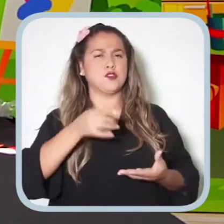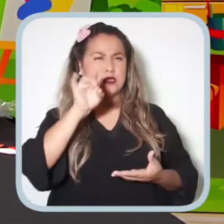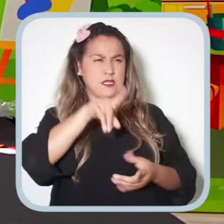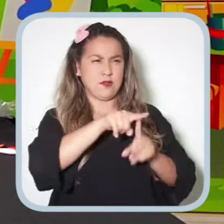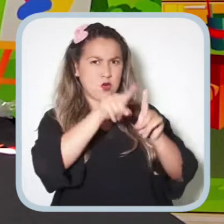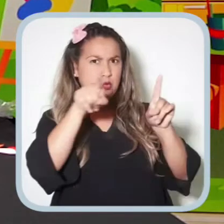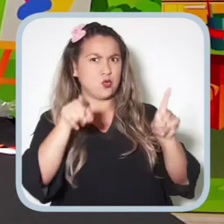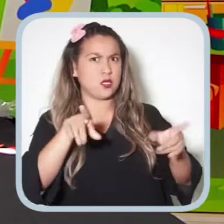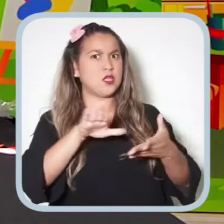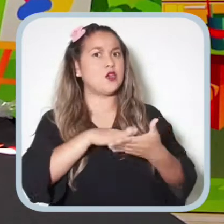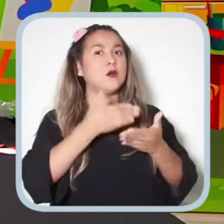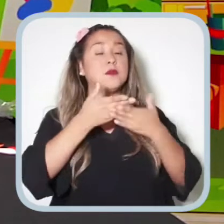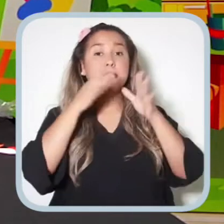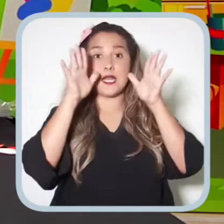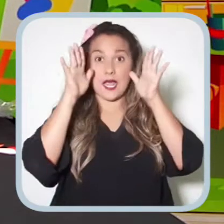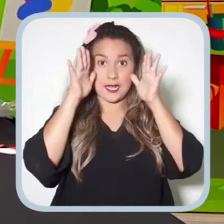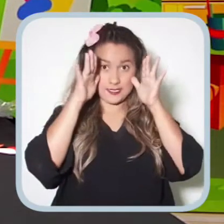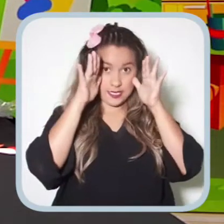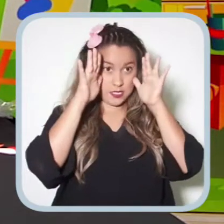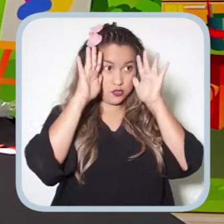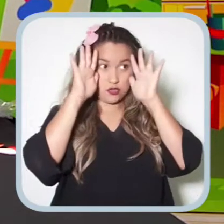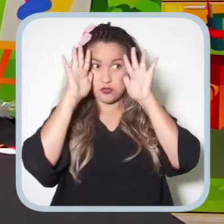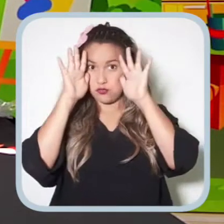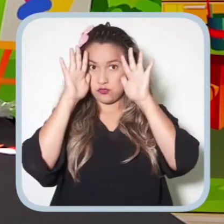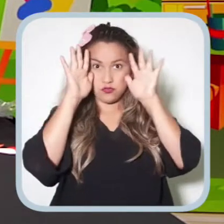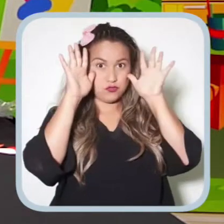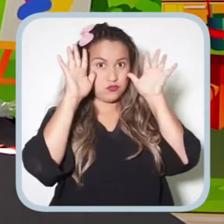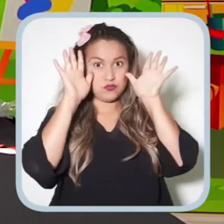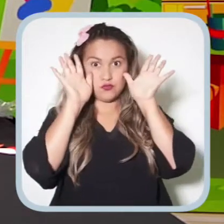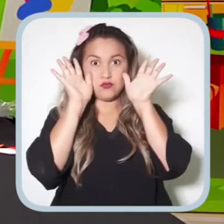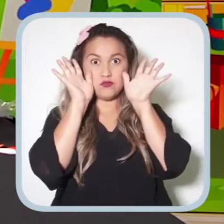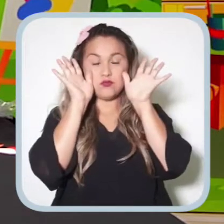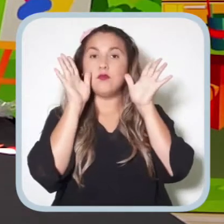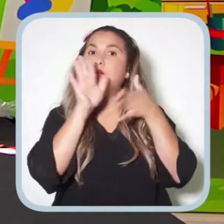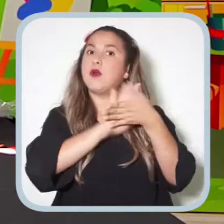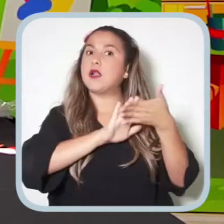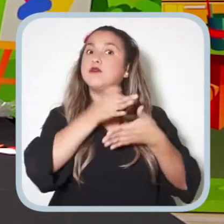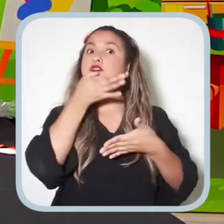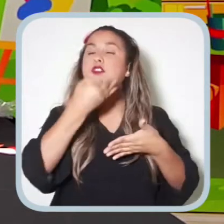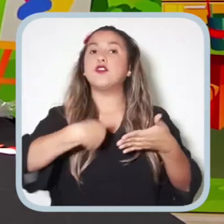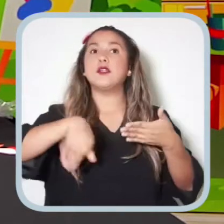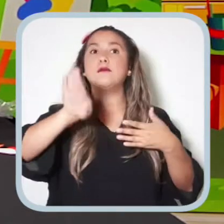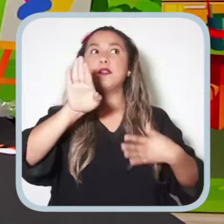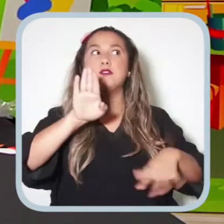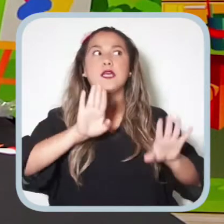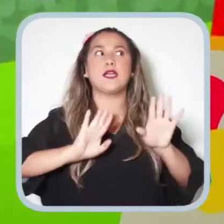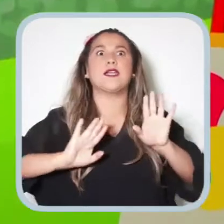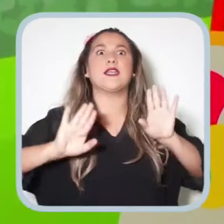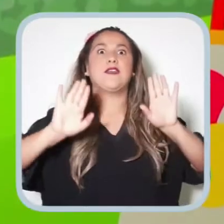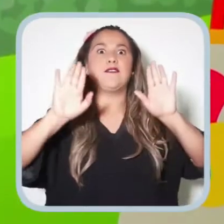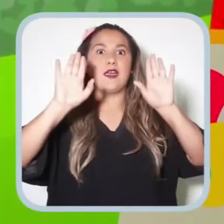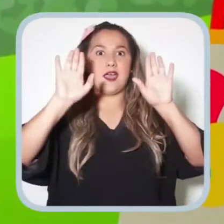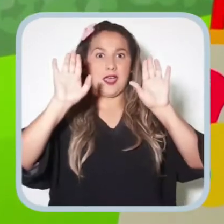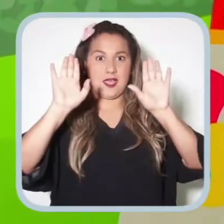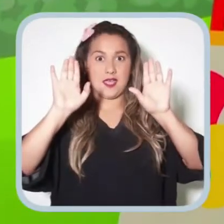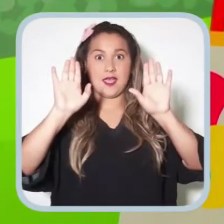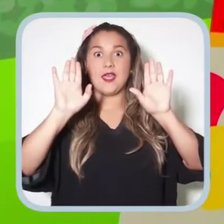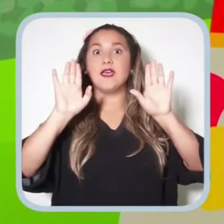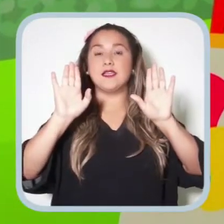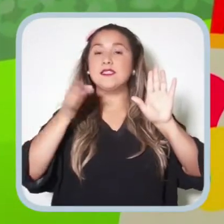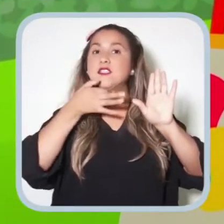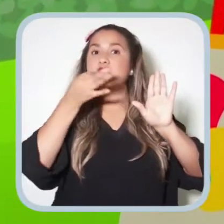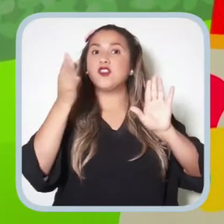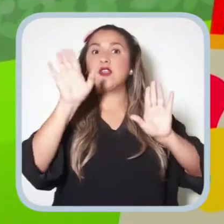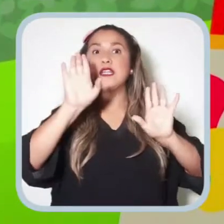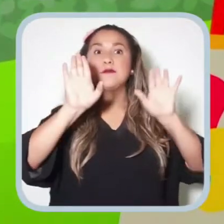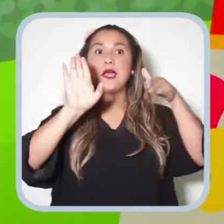saber cómo están de atentos es, por ejemplo, si yo digo las manos arriba, si